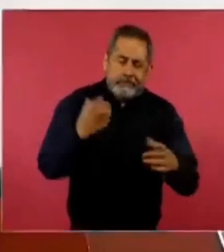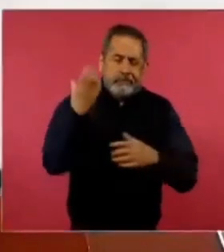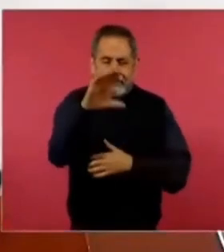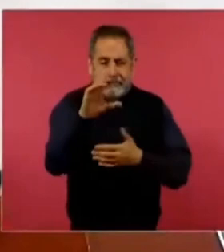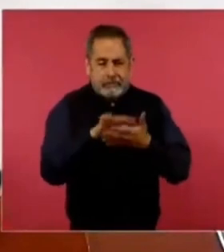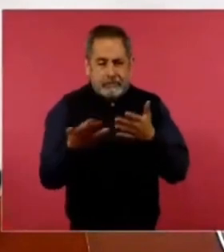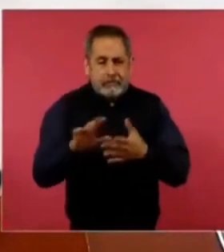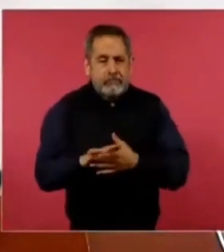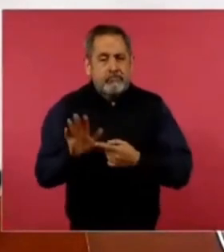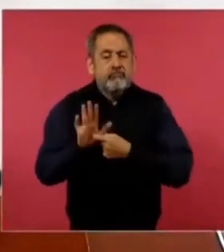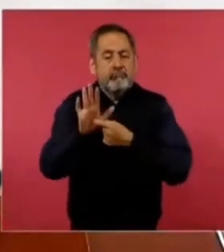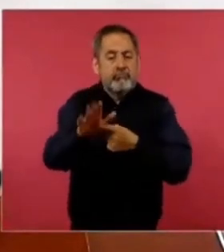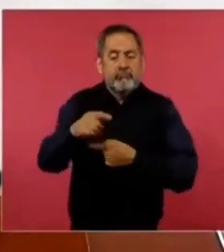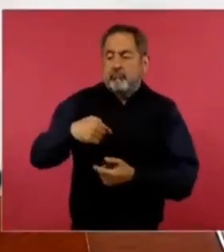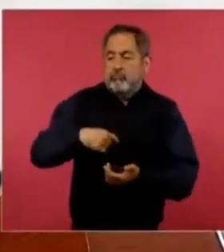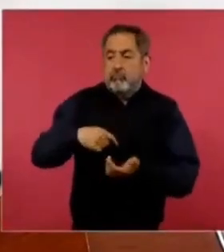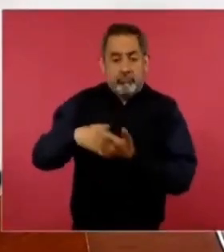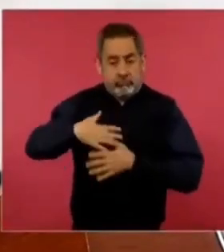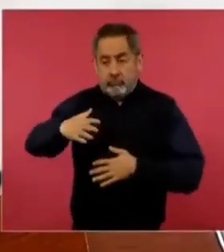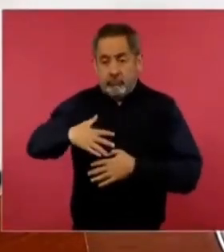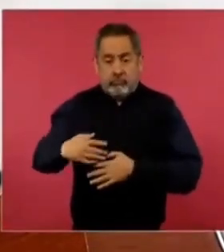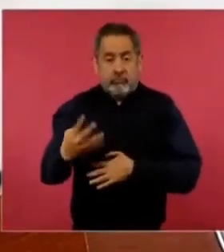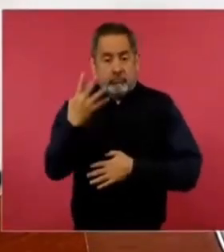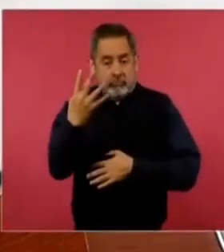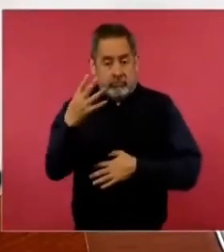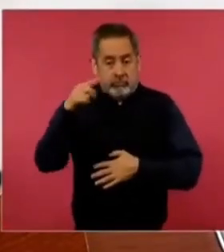Nosotros traemos 4.5 anual,